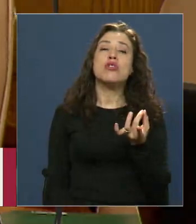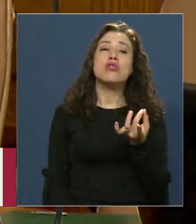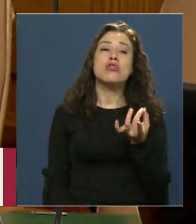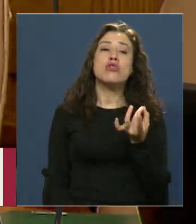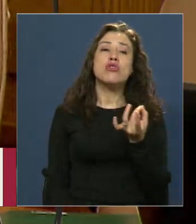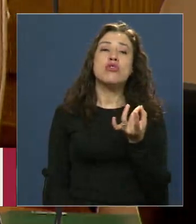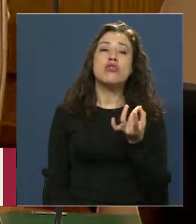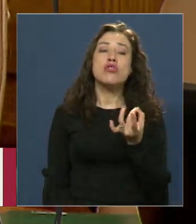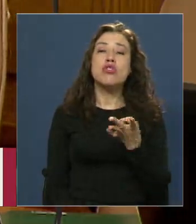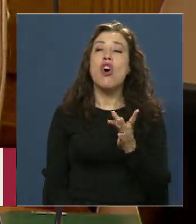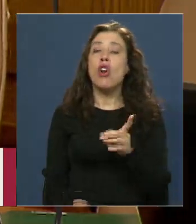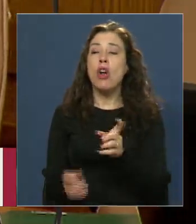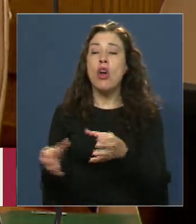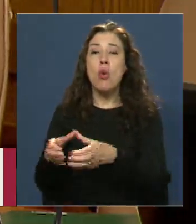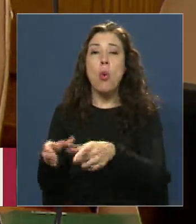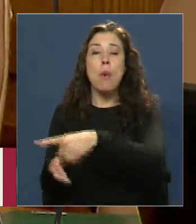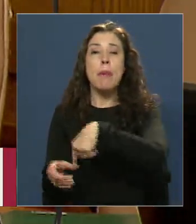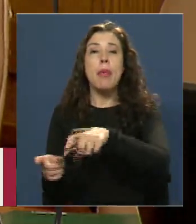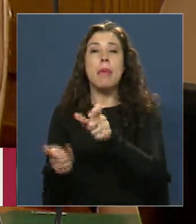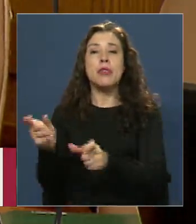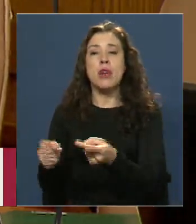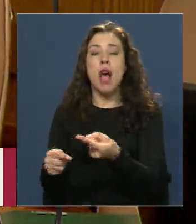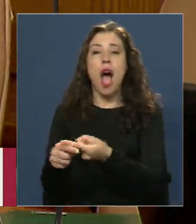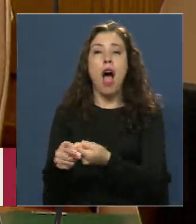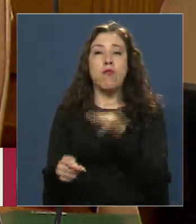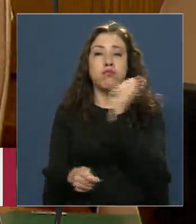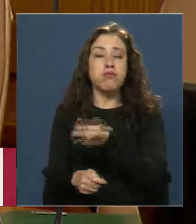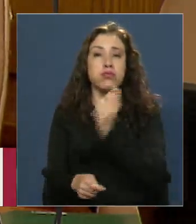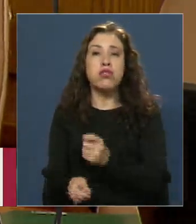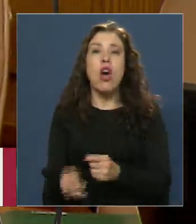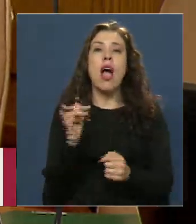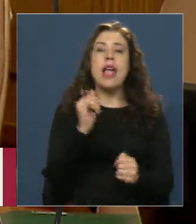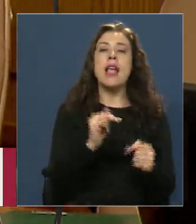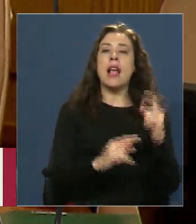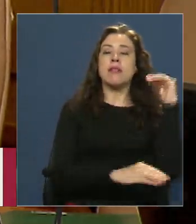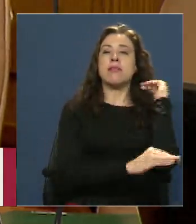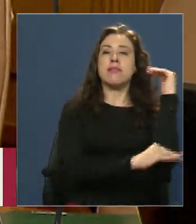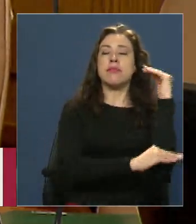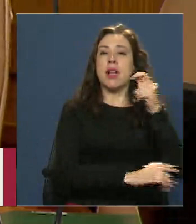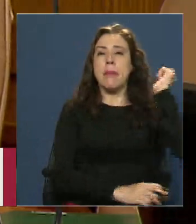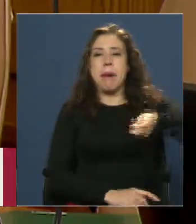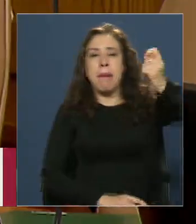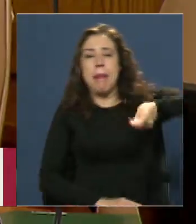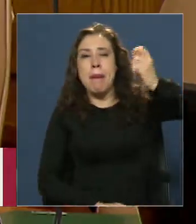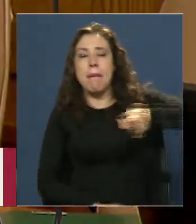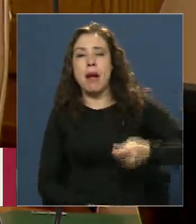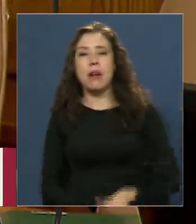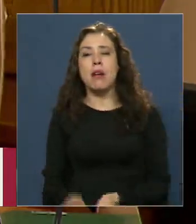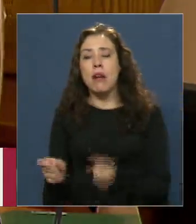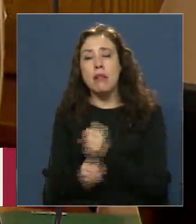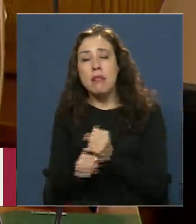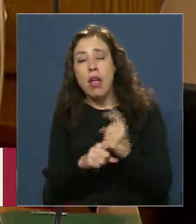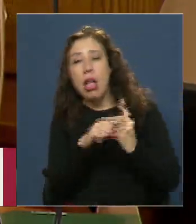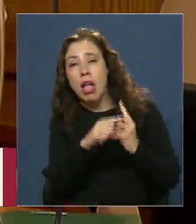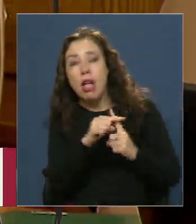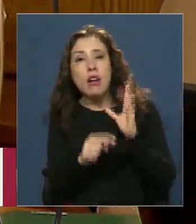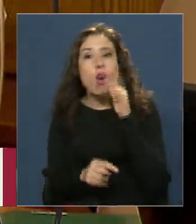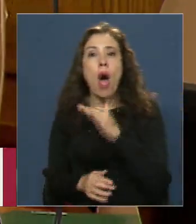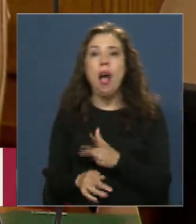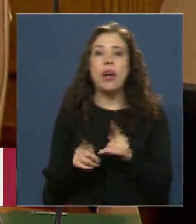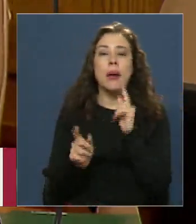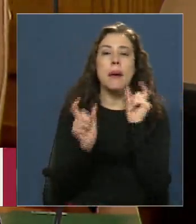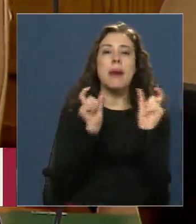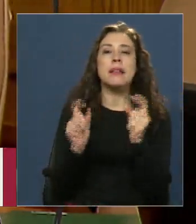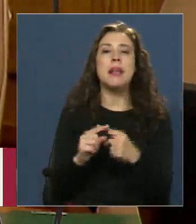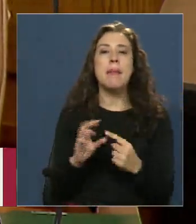los explotados y los explotadores. Hoy día nadie habla de explotados ni explotadores, o